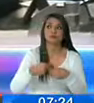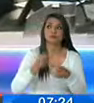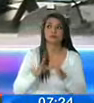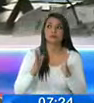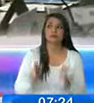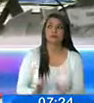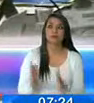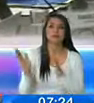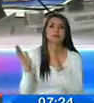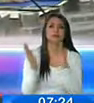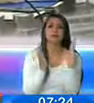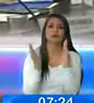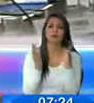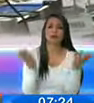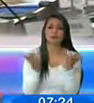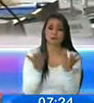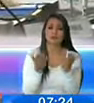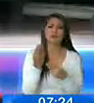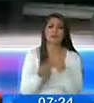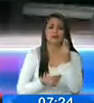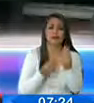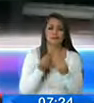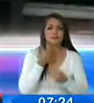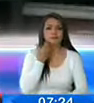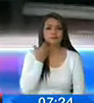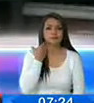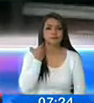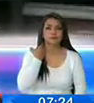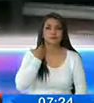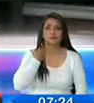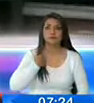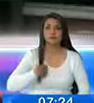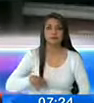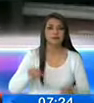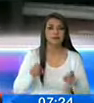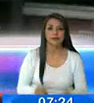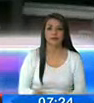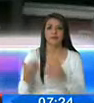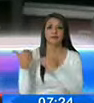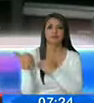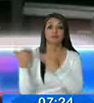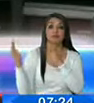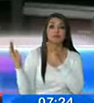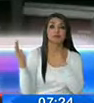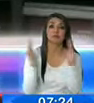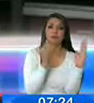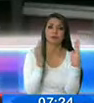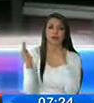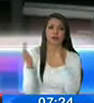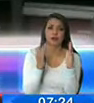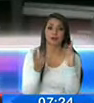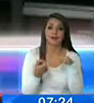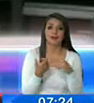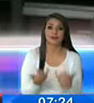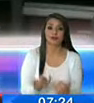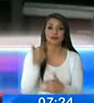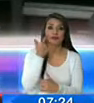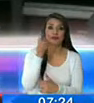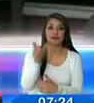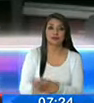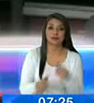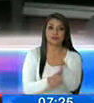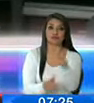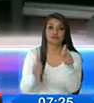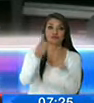Participación Transitorio tendría que ser el siguiente. Ahí tendría que asumir temporalmente la que hasta hoy es la fiscal subrogante,